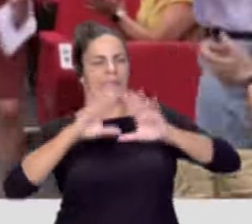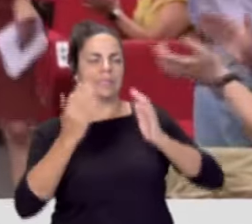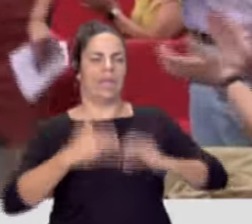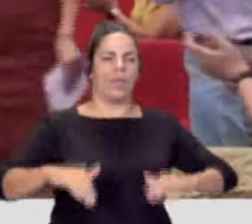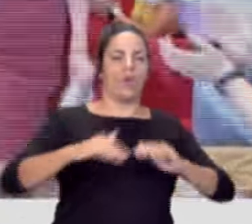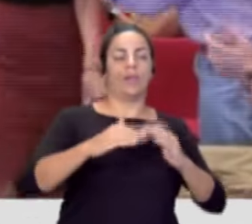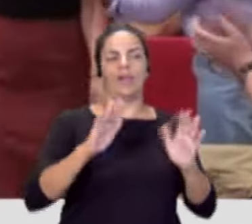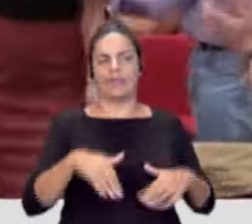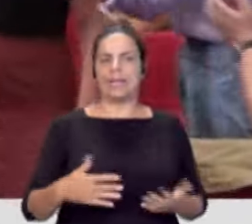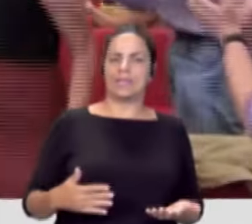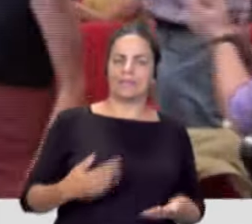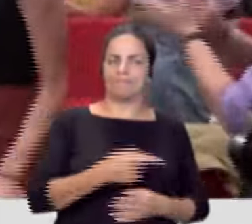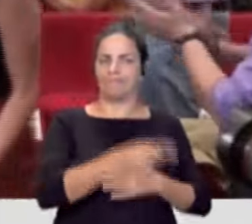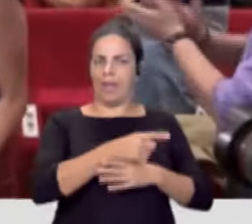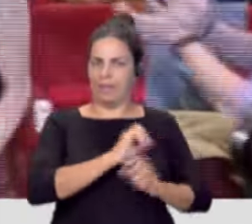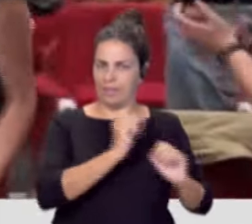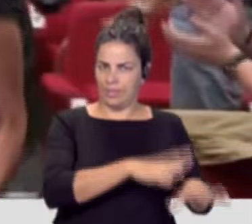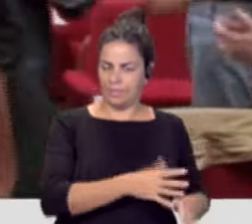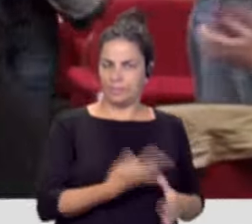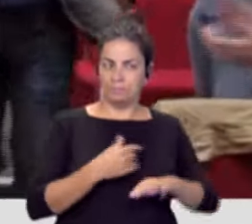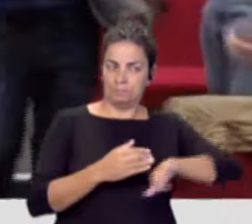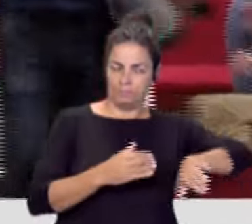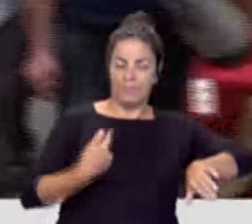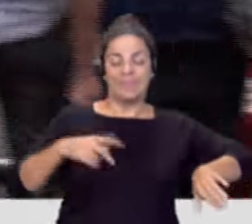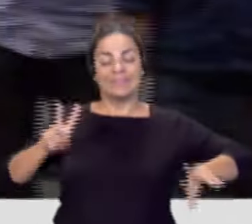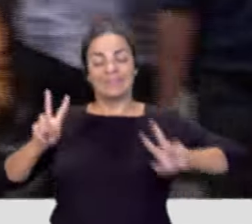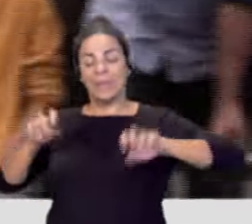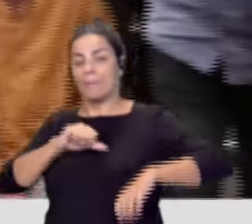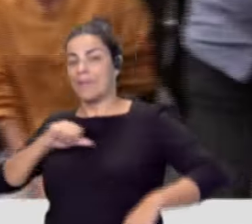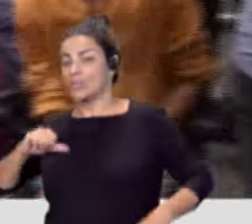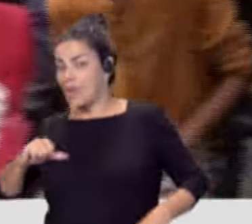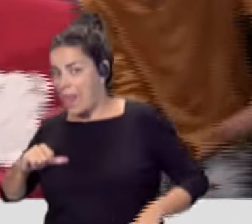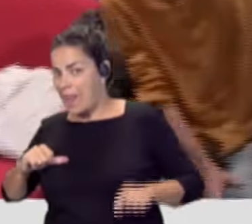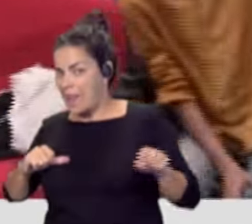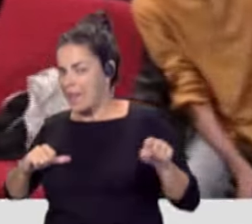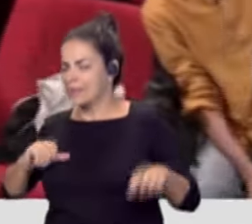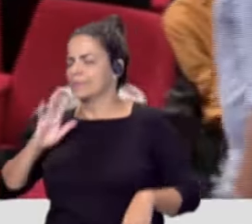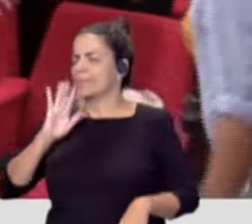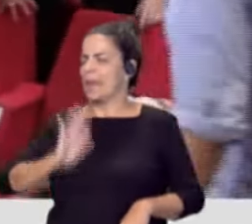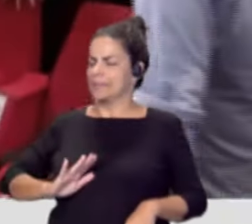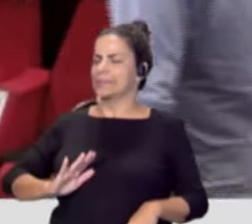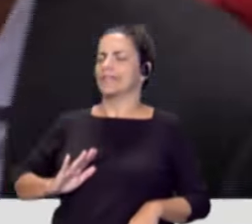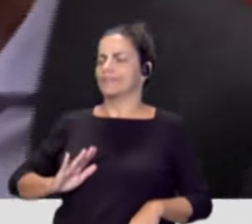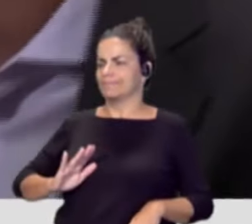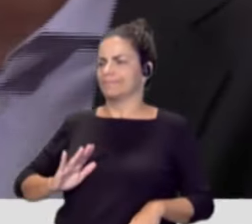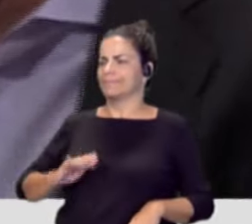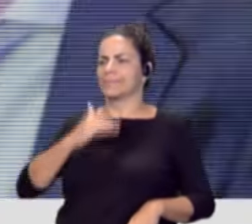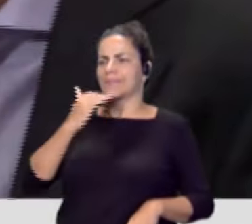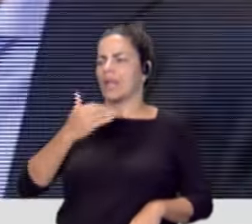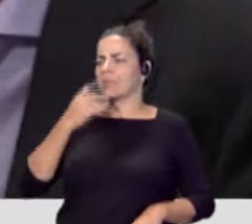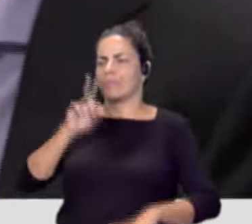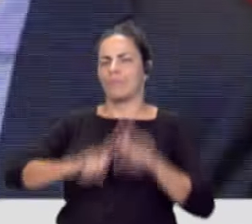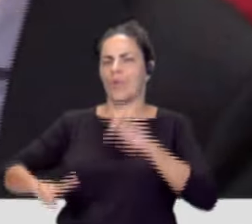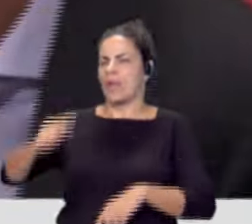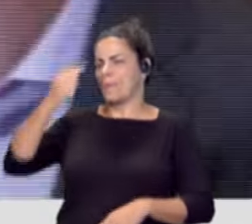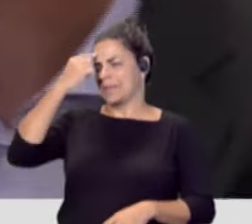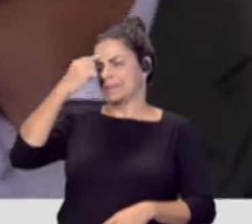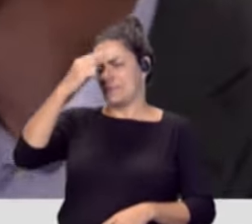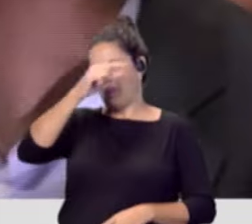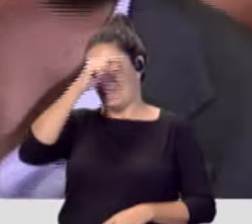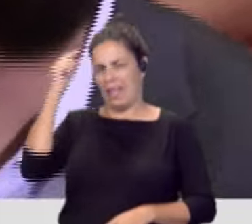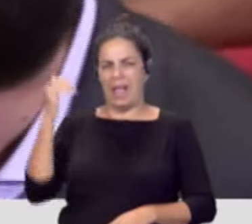luego está el tema personal, ¿no? Que parece que hay detrás algo más que... o sea, problemas de carácter mental, incluso acabo de